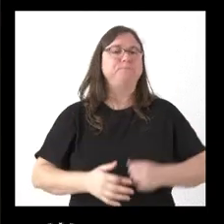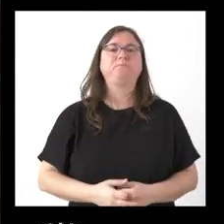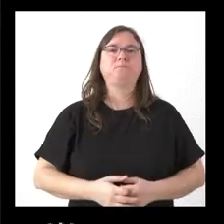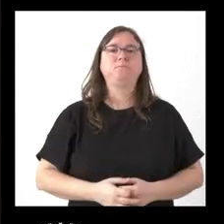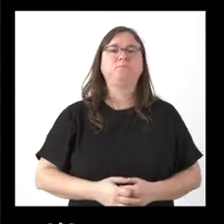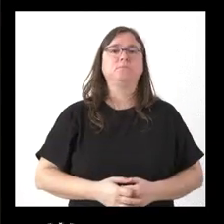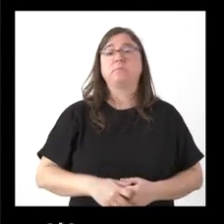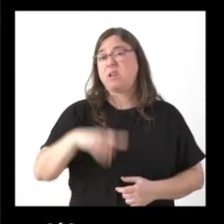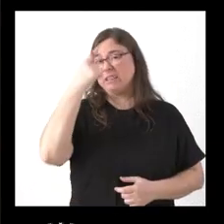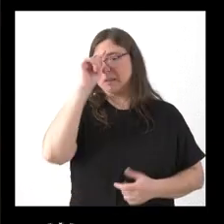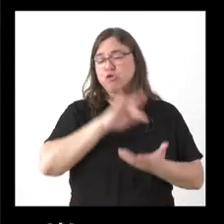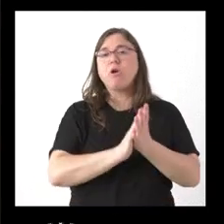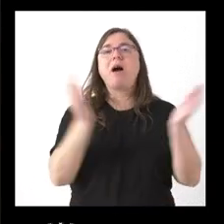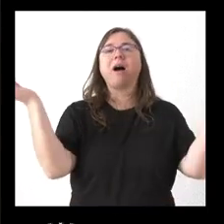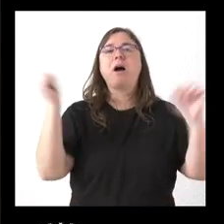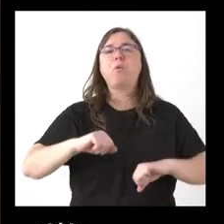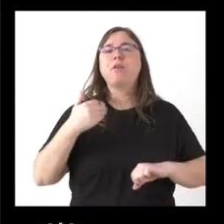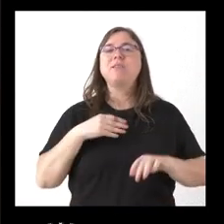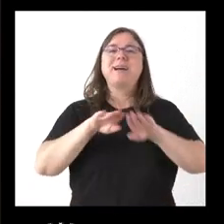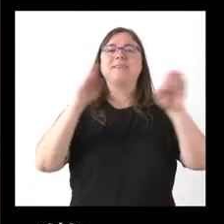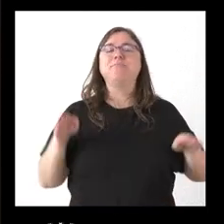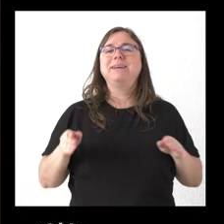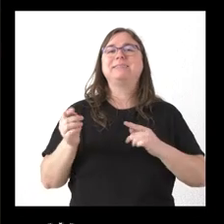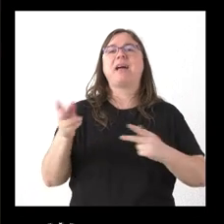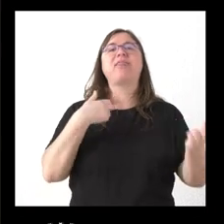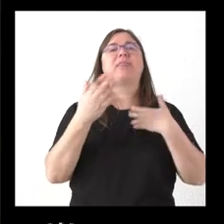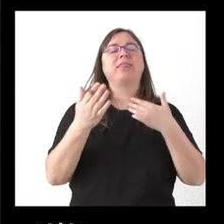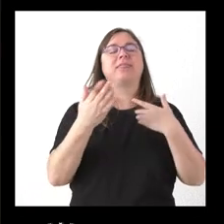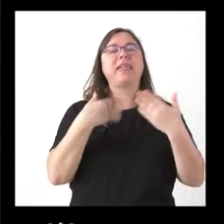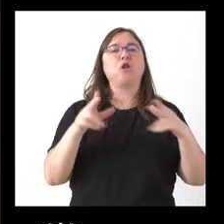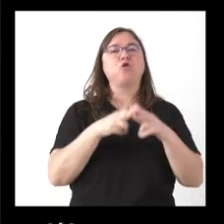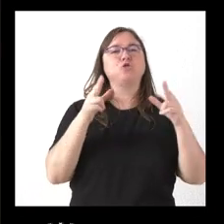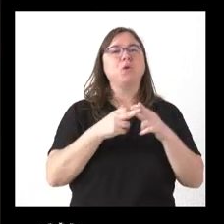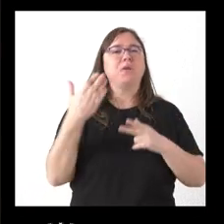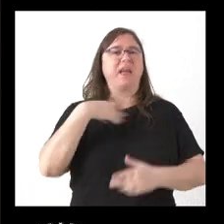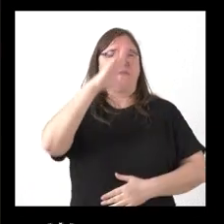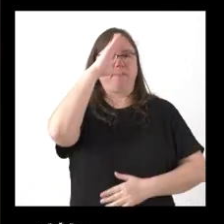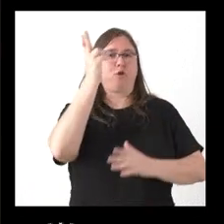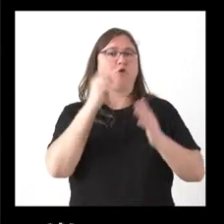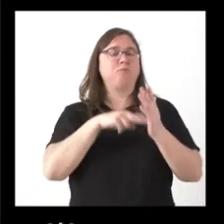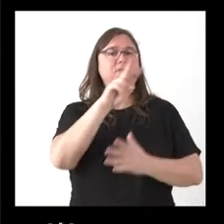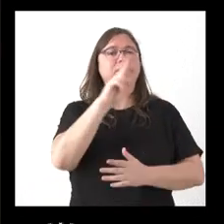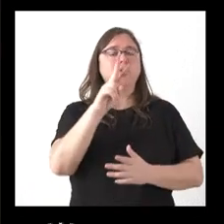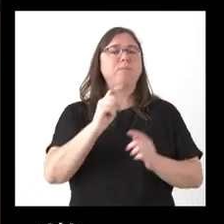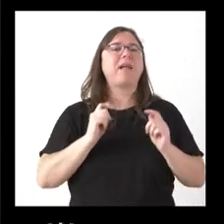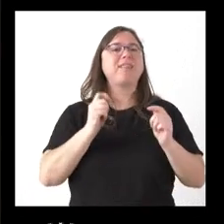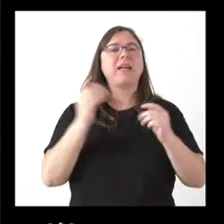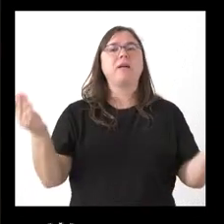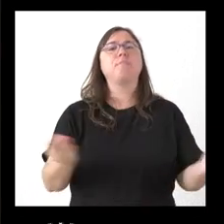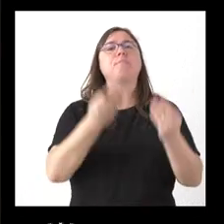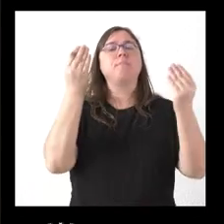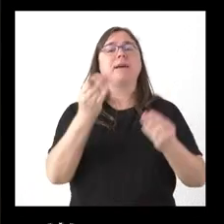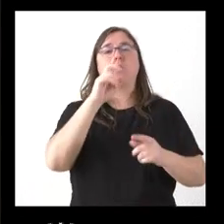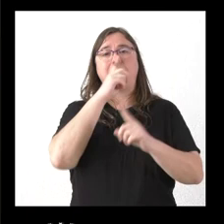se alcanzó un acuerdo en la mesa de seguimiento del diálogo social el 27 de diciembre de 2022 para mejorar las capacidades del operativo en el Horizonte